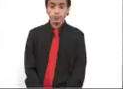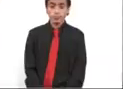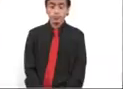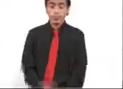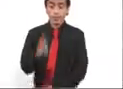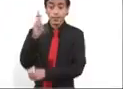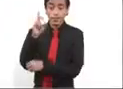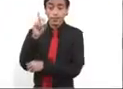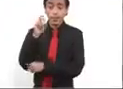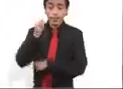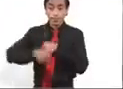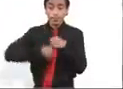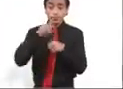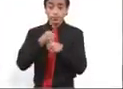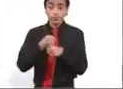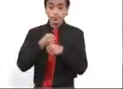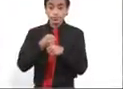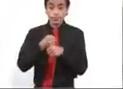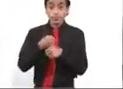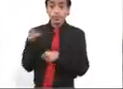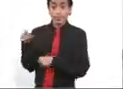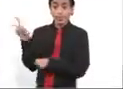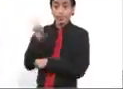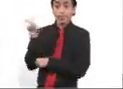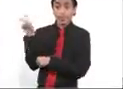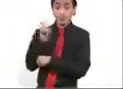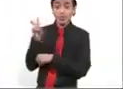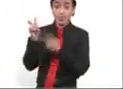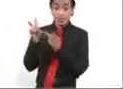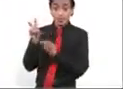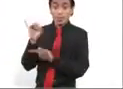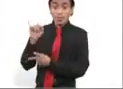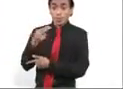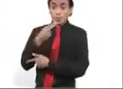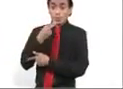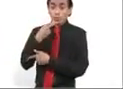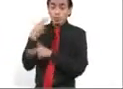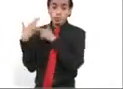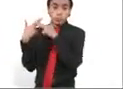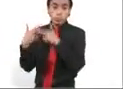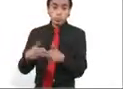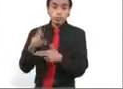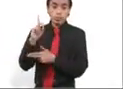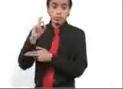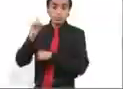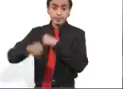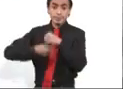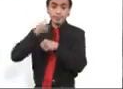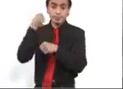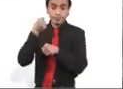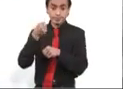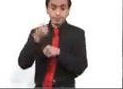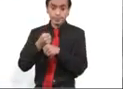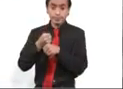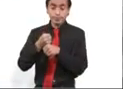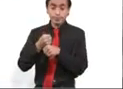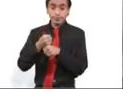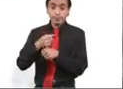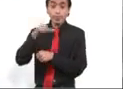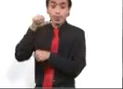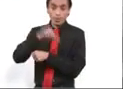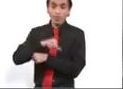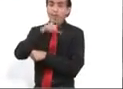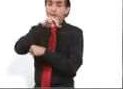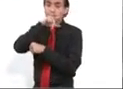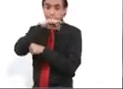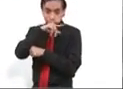Pues 30 años. Estos microbuses que operaron durante 30 años, pues hoy los vamos a